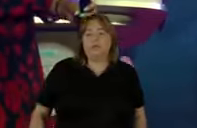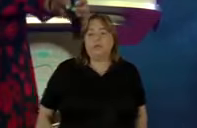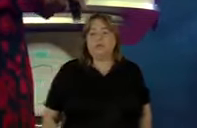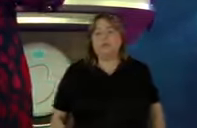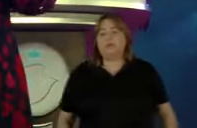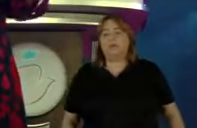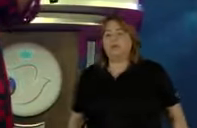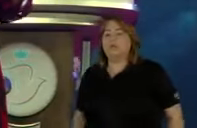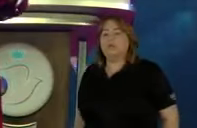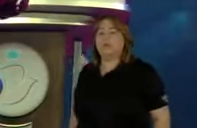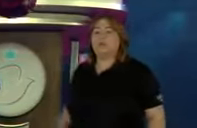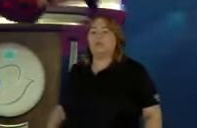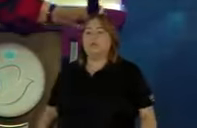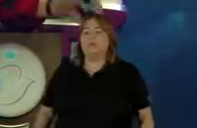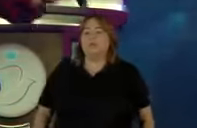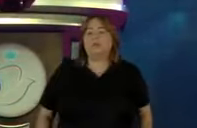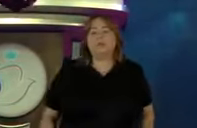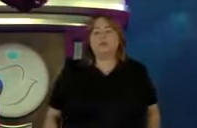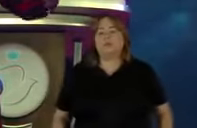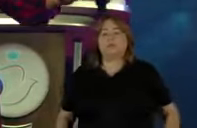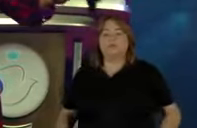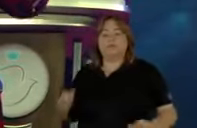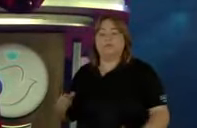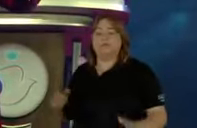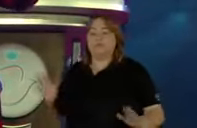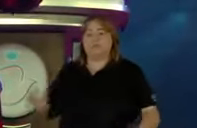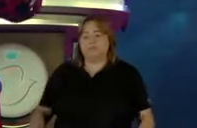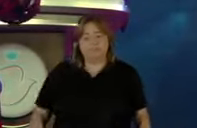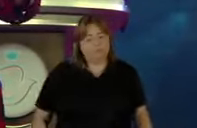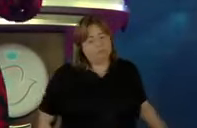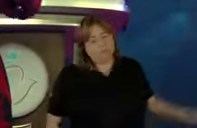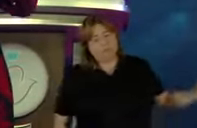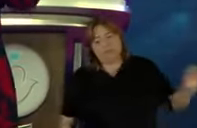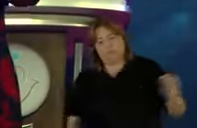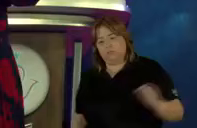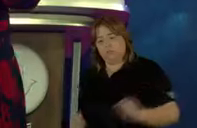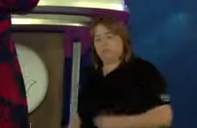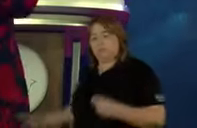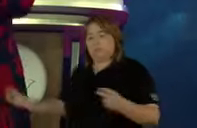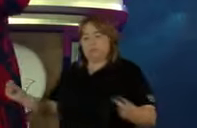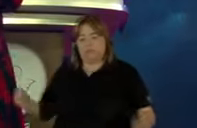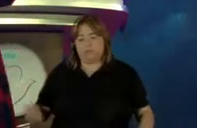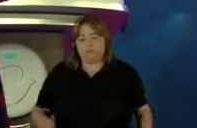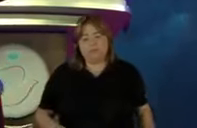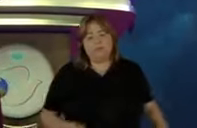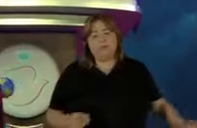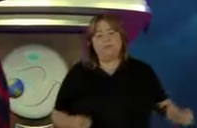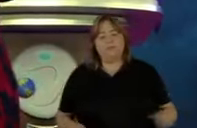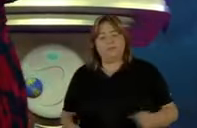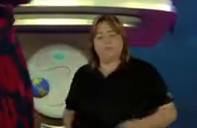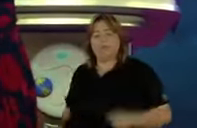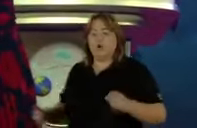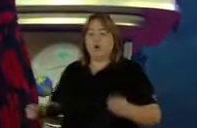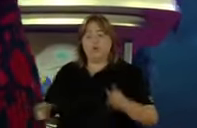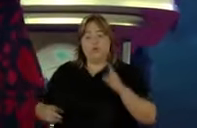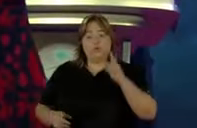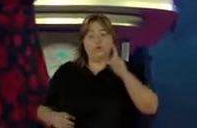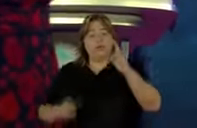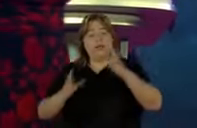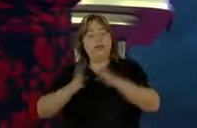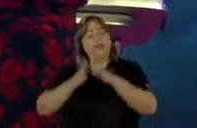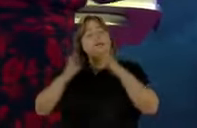Más grande que gigantes que quieren destruir. Qué lindo.